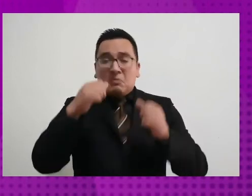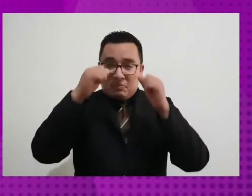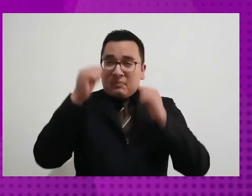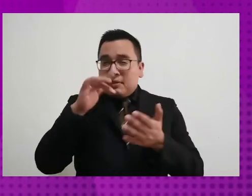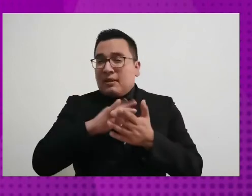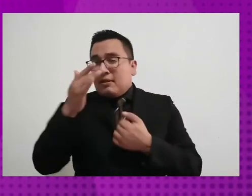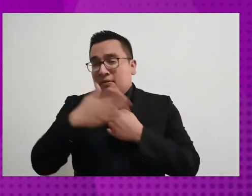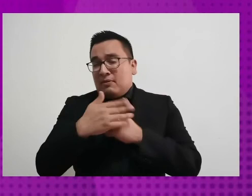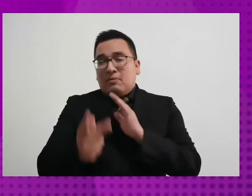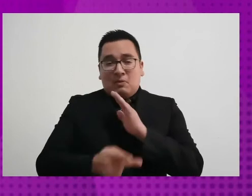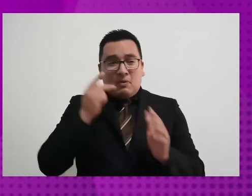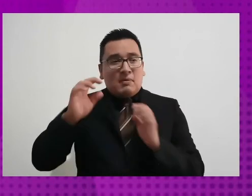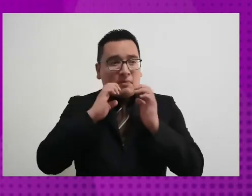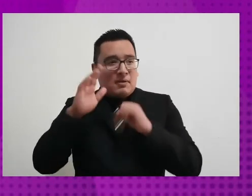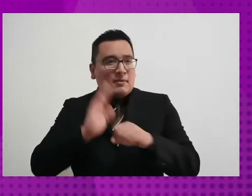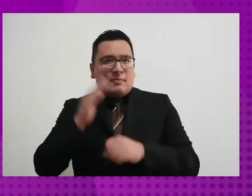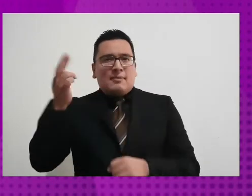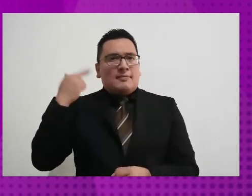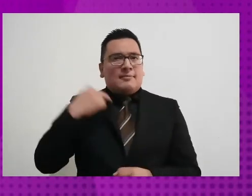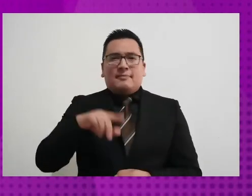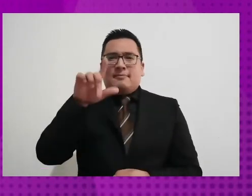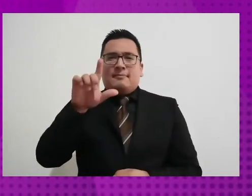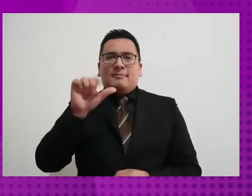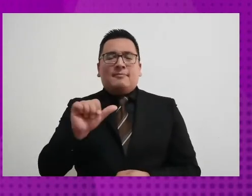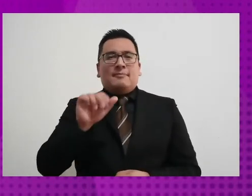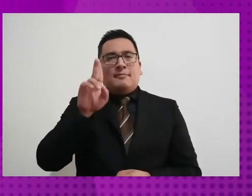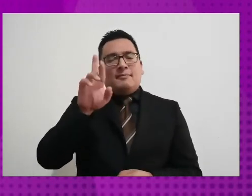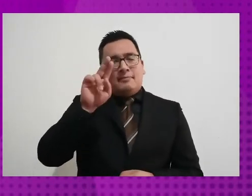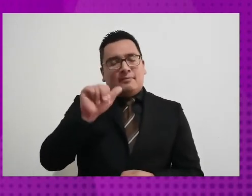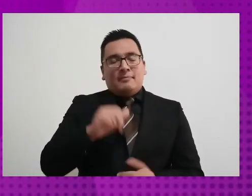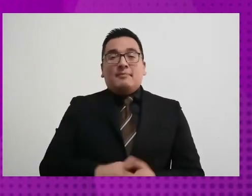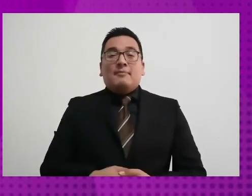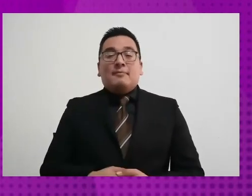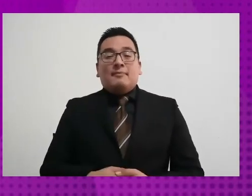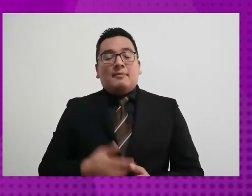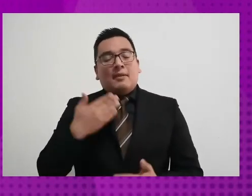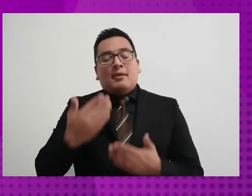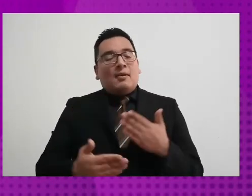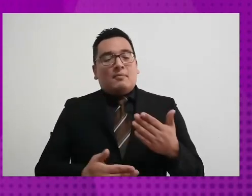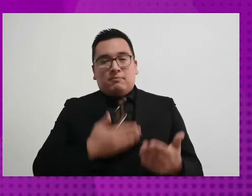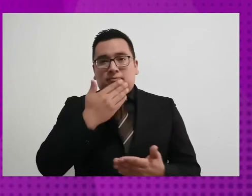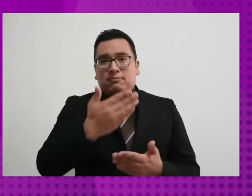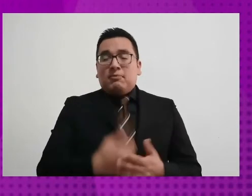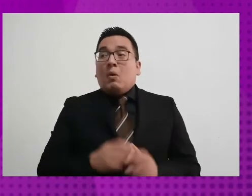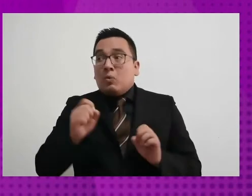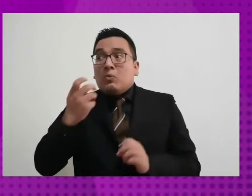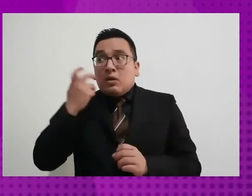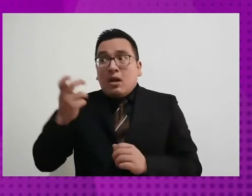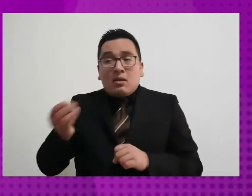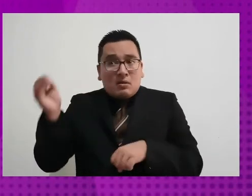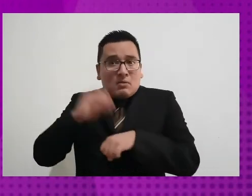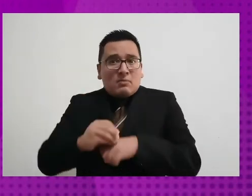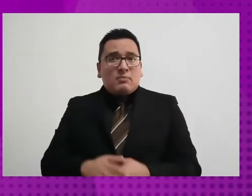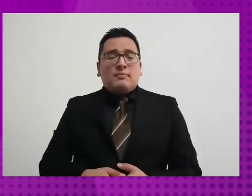acompañen también en la siguiente emisión de nuestro programa radiofónico La Urna, y bueno, pues te dejo el micrófono por si quieres agregar